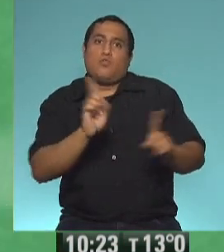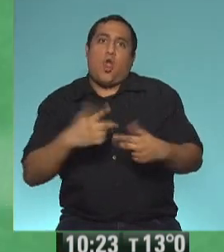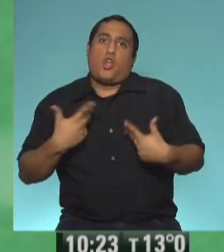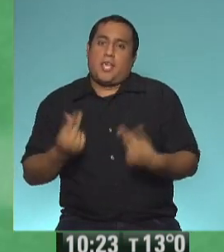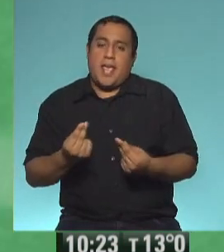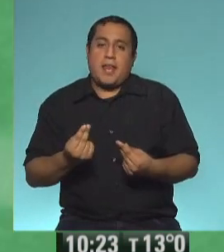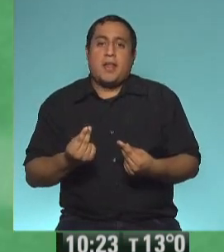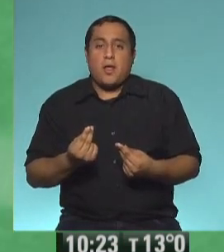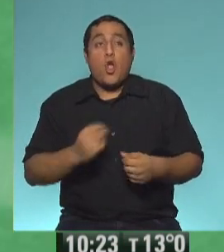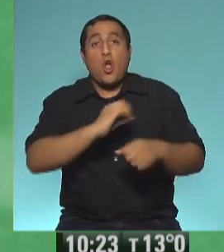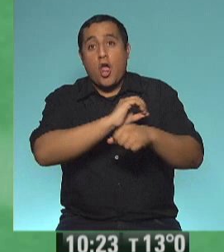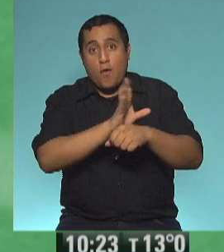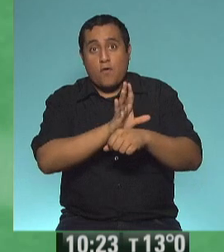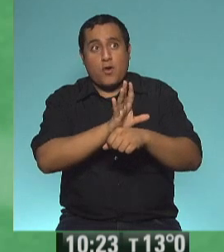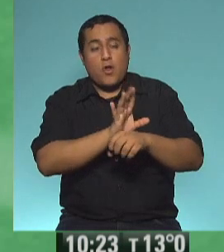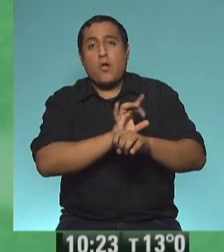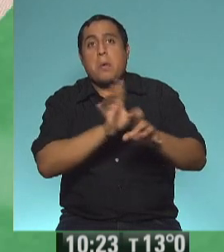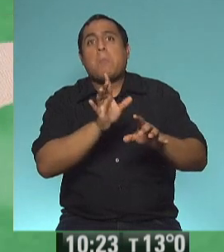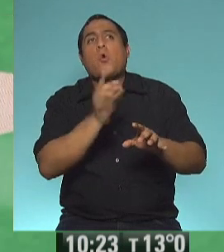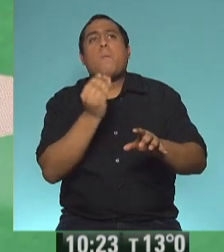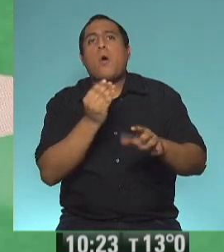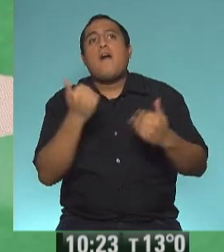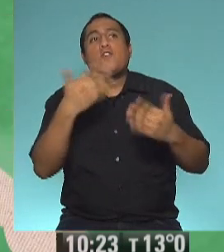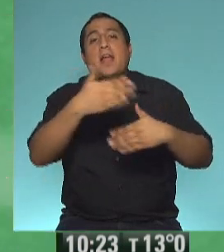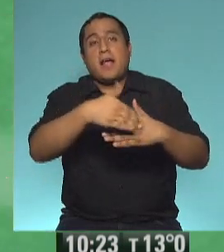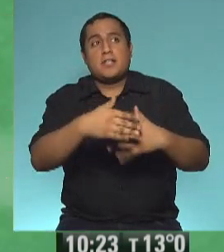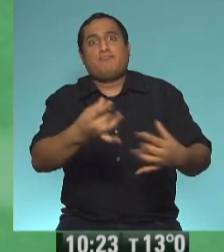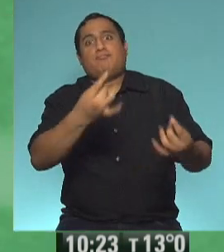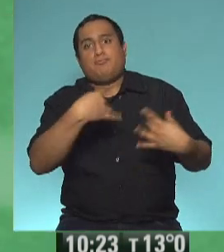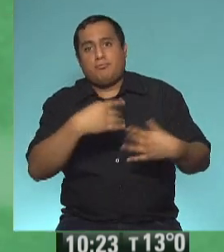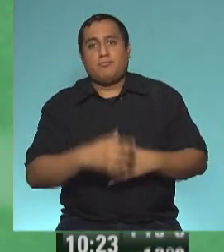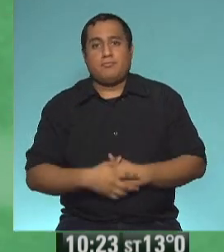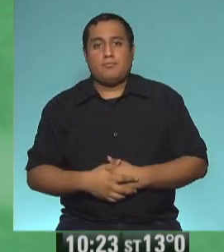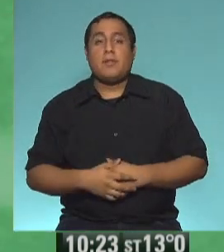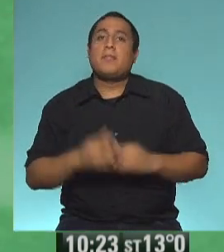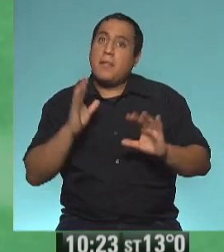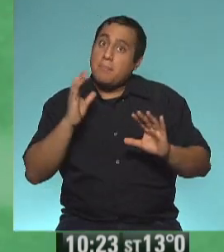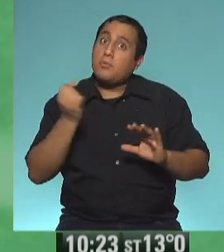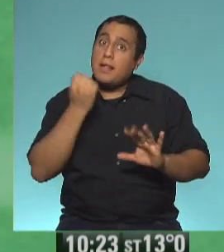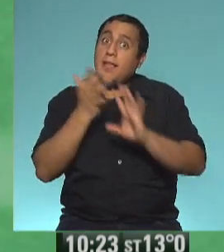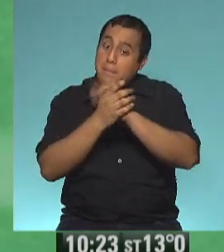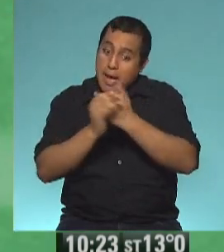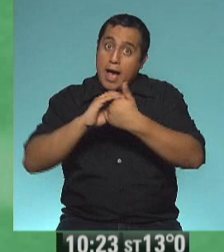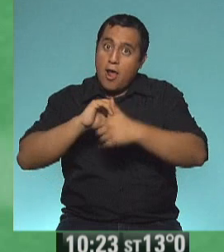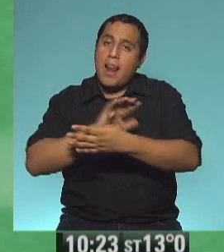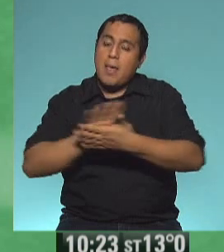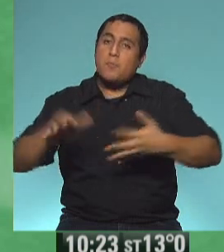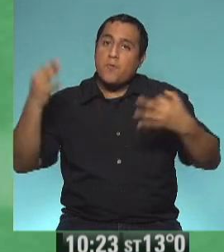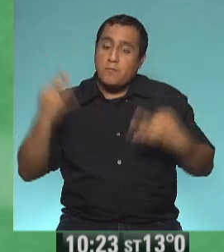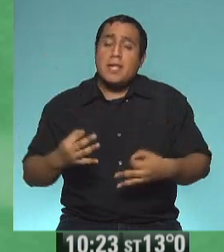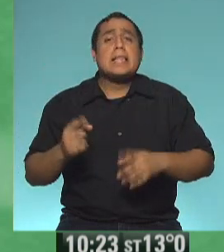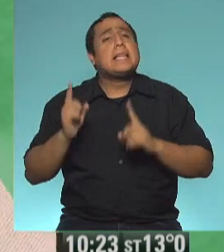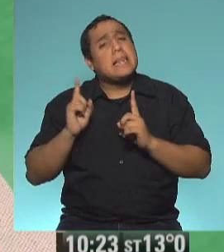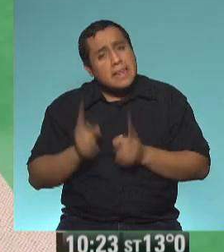El coronavirus se enferma cuando vas a la calle. Para no enfermarte te quiero hacer bien las manos y